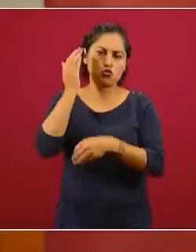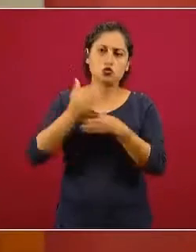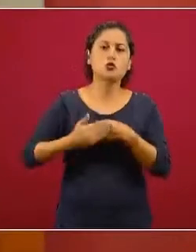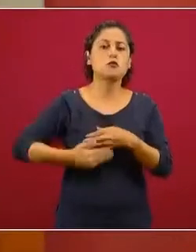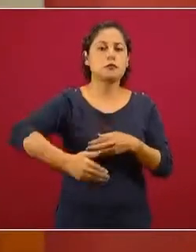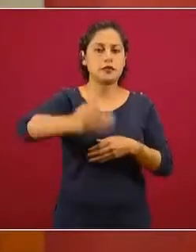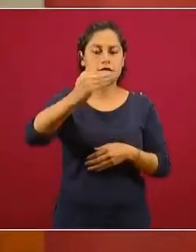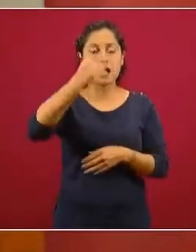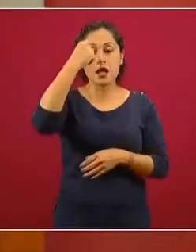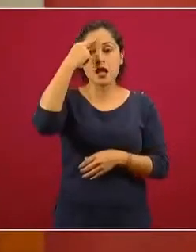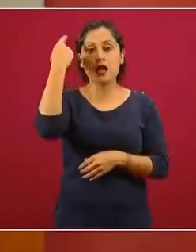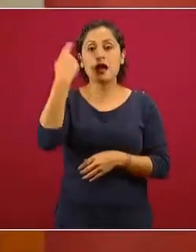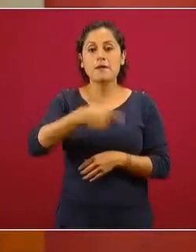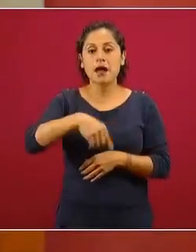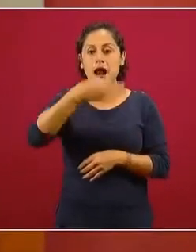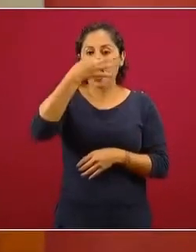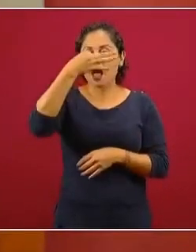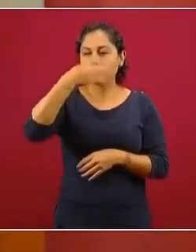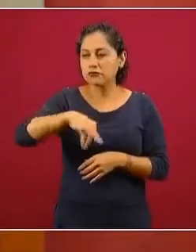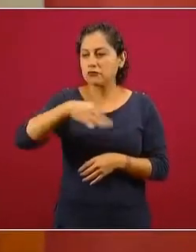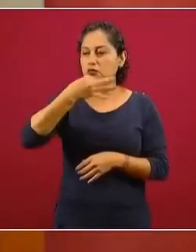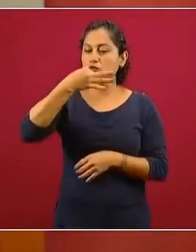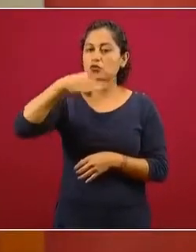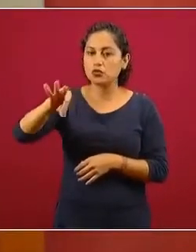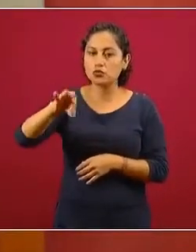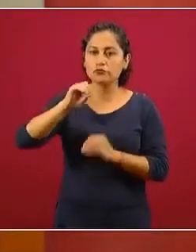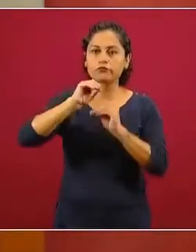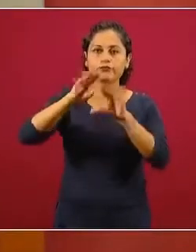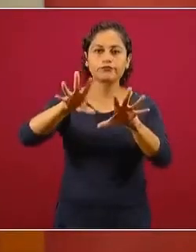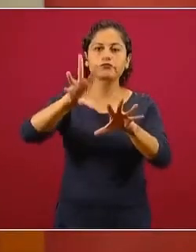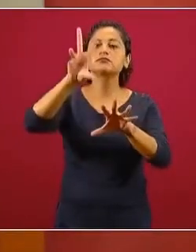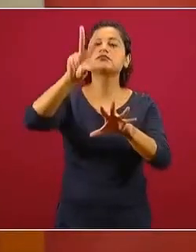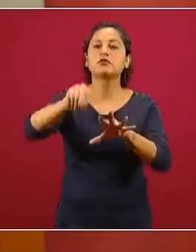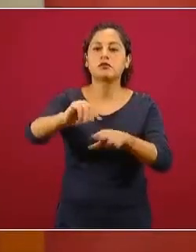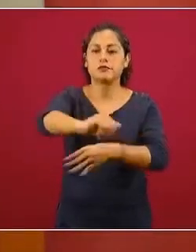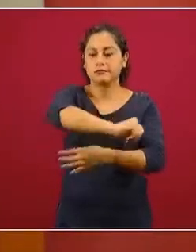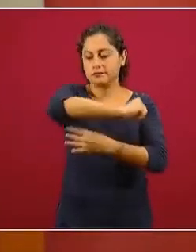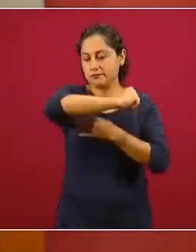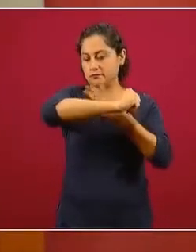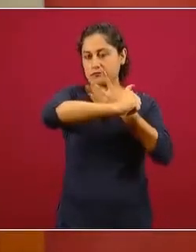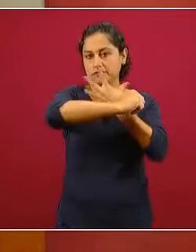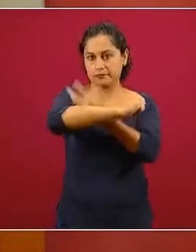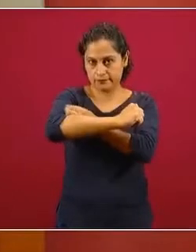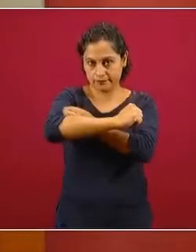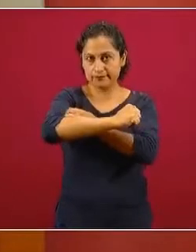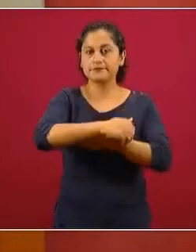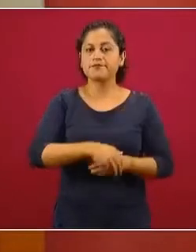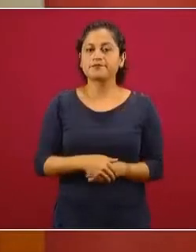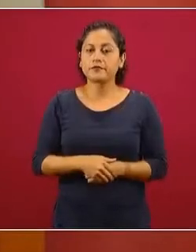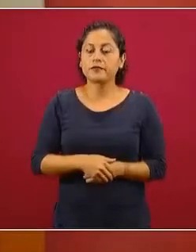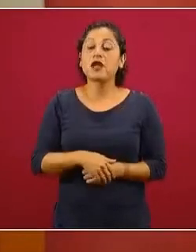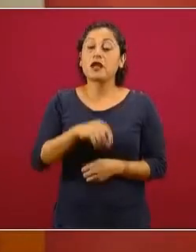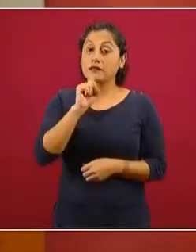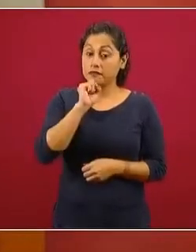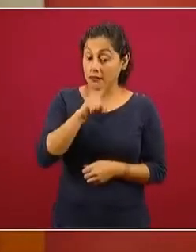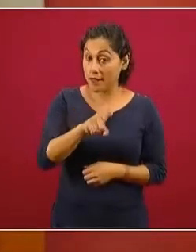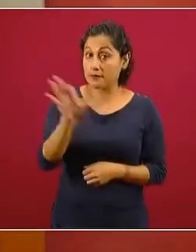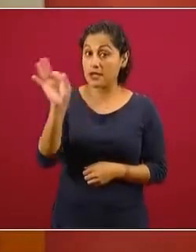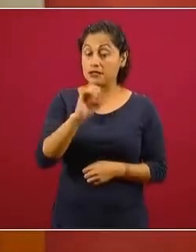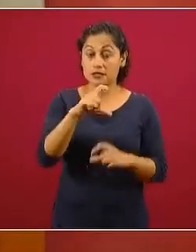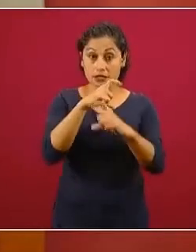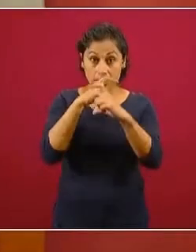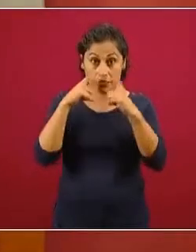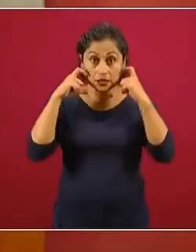que esta acción de estornudar y toser producen, inclusive si tengo el cubreboca puesto. y este es